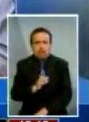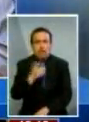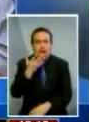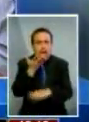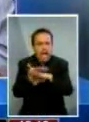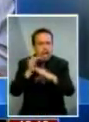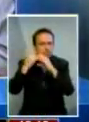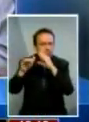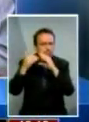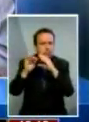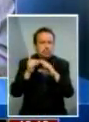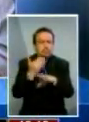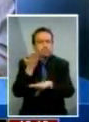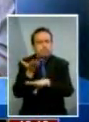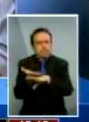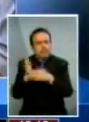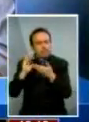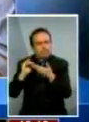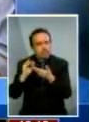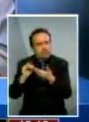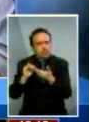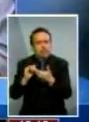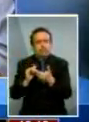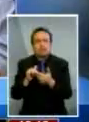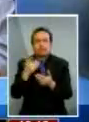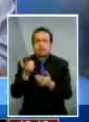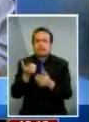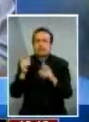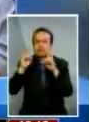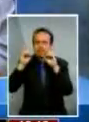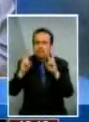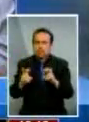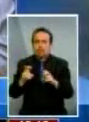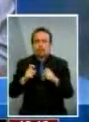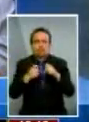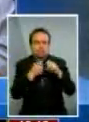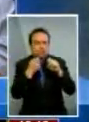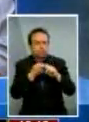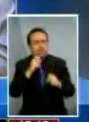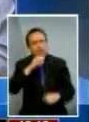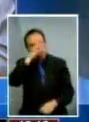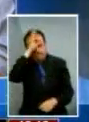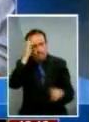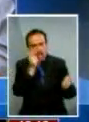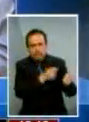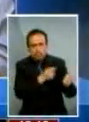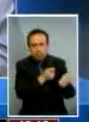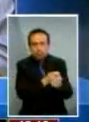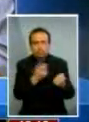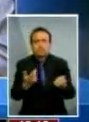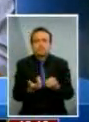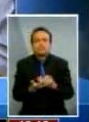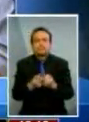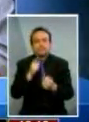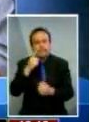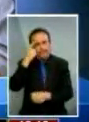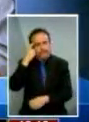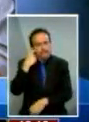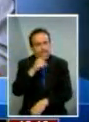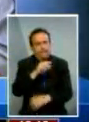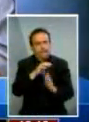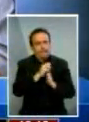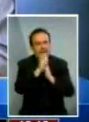mail reivindicando la causa, el tema del conflicto mapuche, recordando también la muerte de